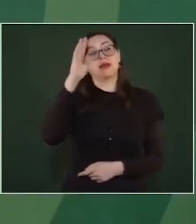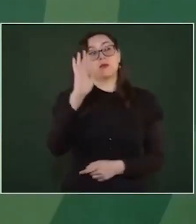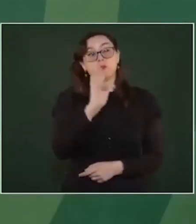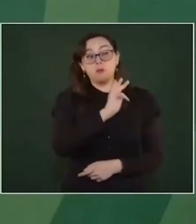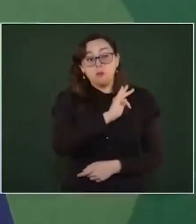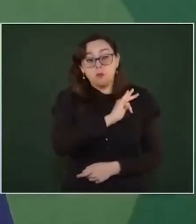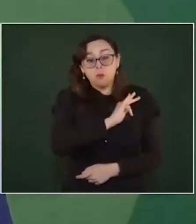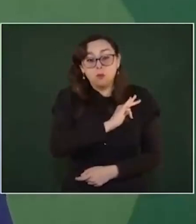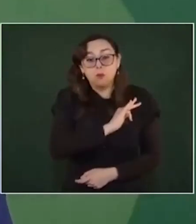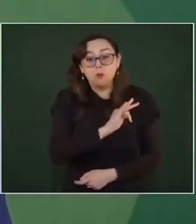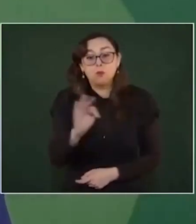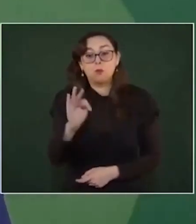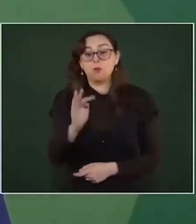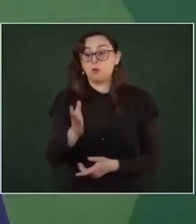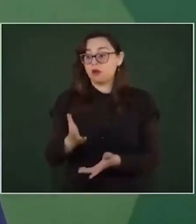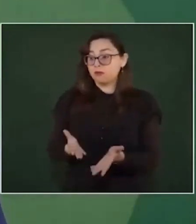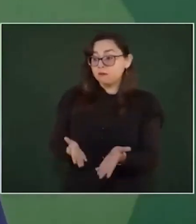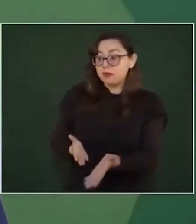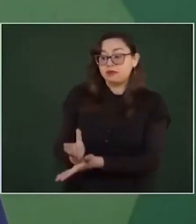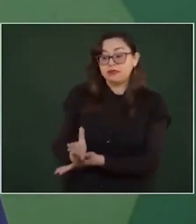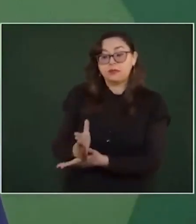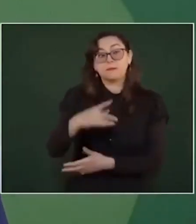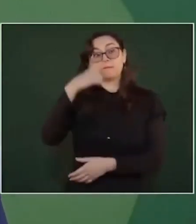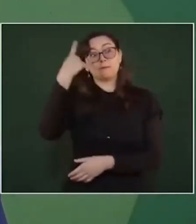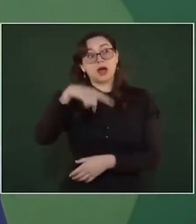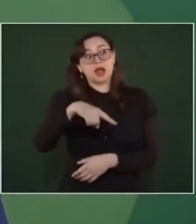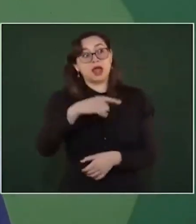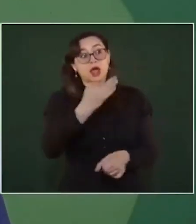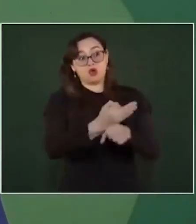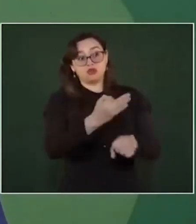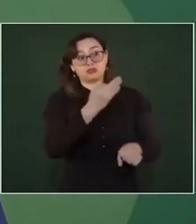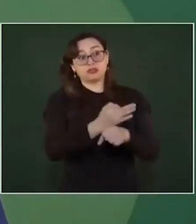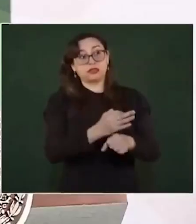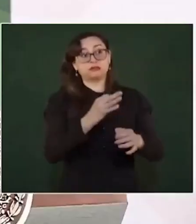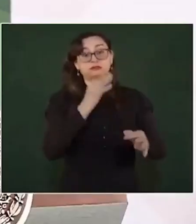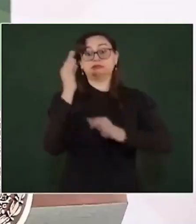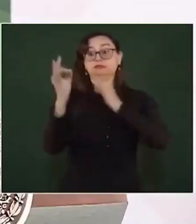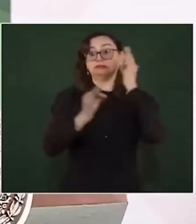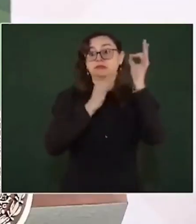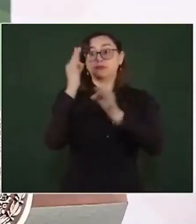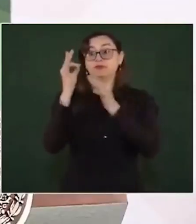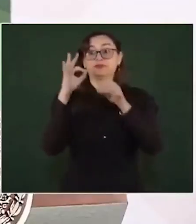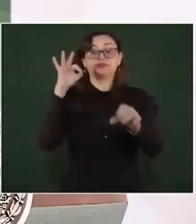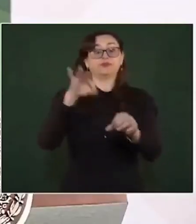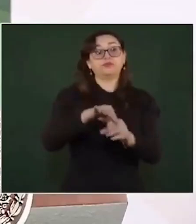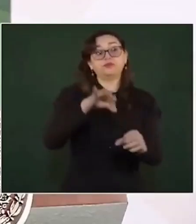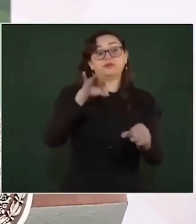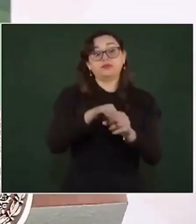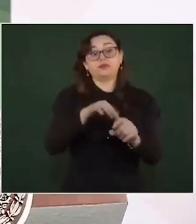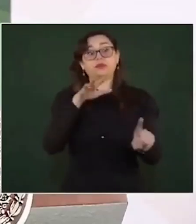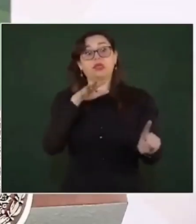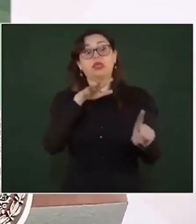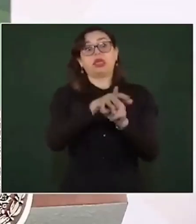propagandísticos, electoreros, politiqueros,